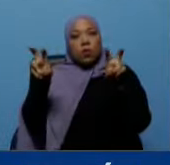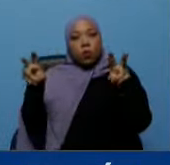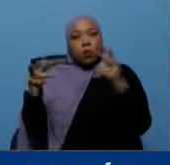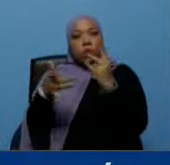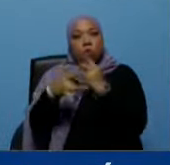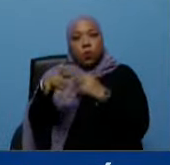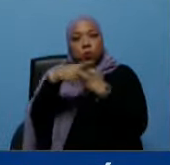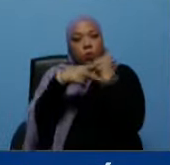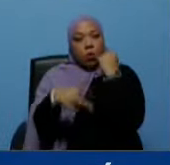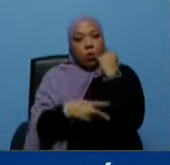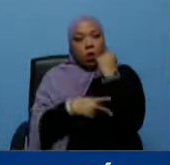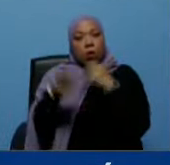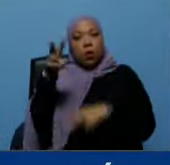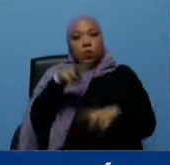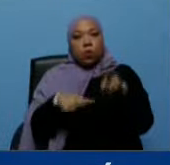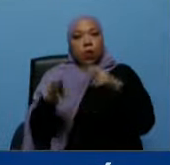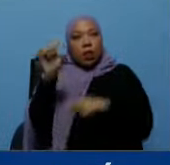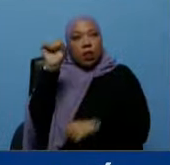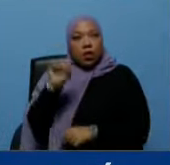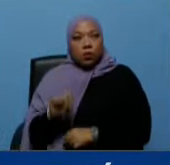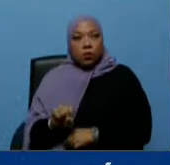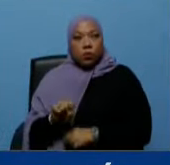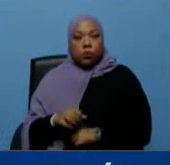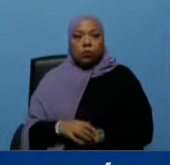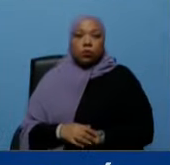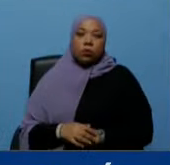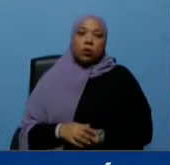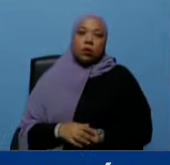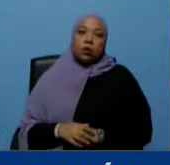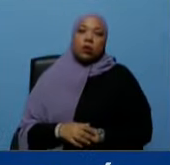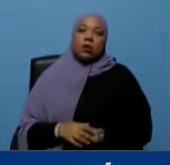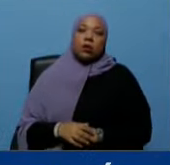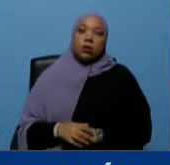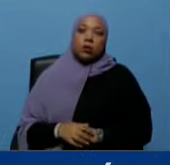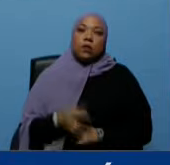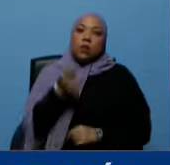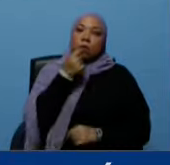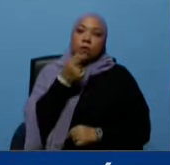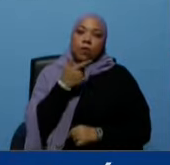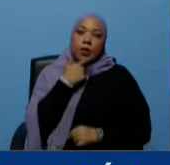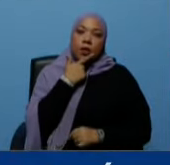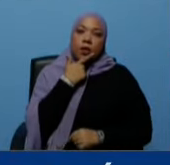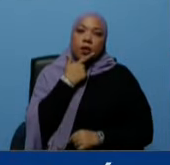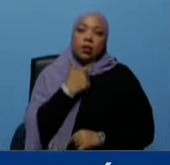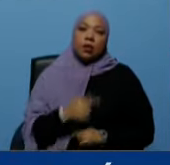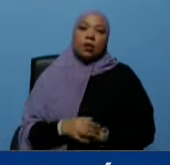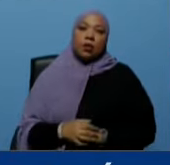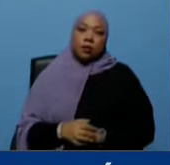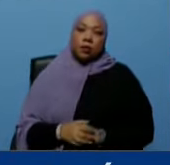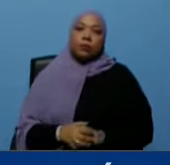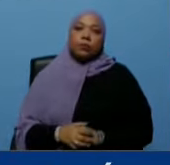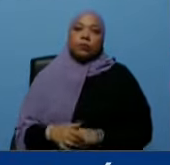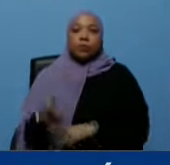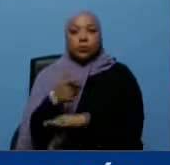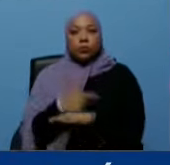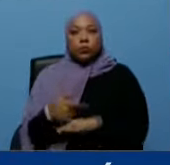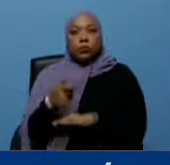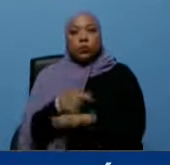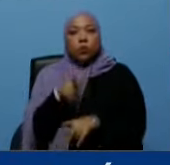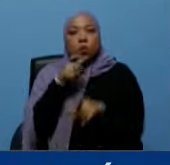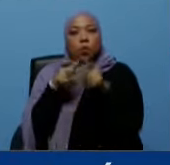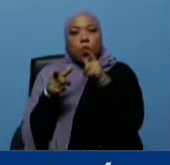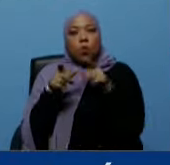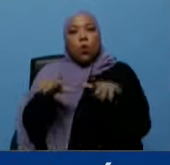del Parque Recreacional del Sur. Son espectaculares. Y el gobernador, yo le pregunté,